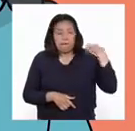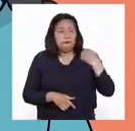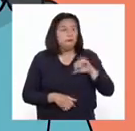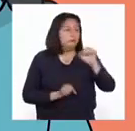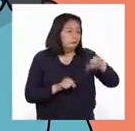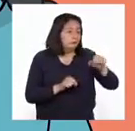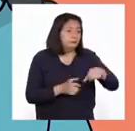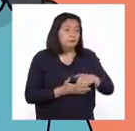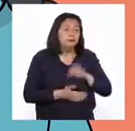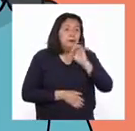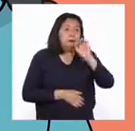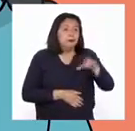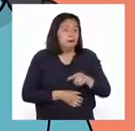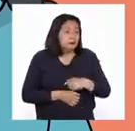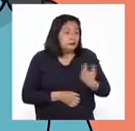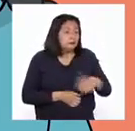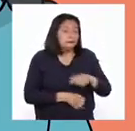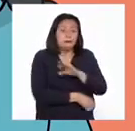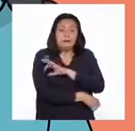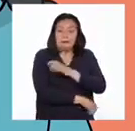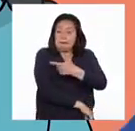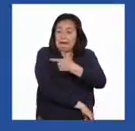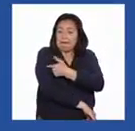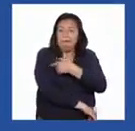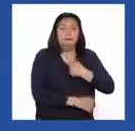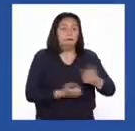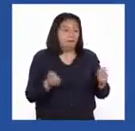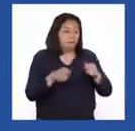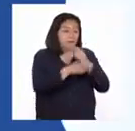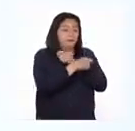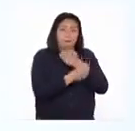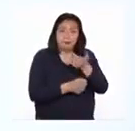Felipe. Tienes que decirle a tus papás que te vacunen y te abriguen bien.